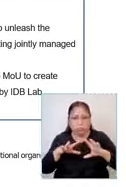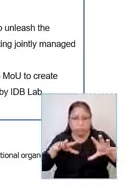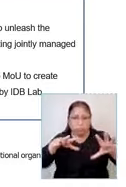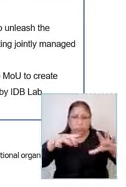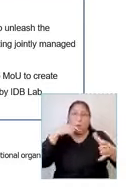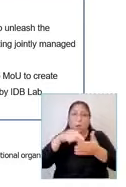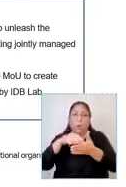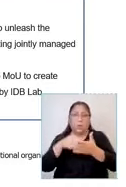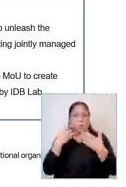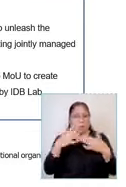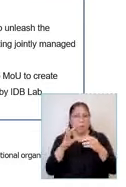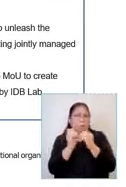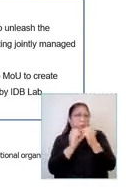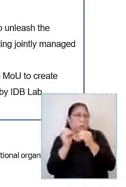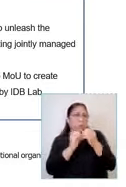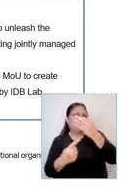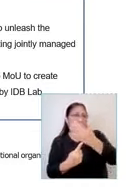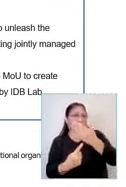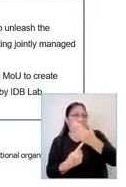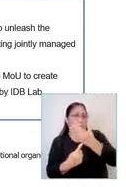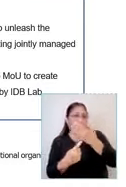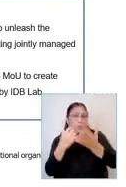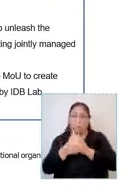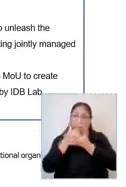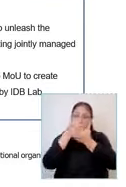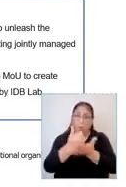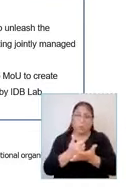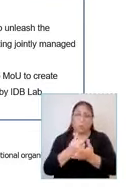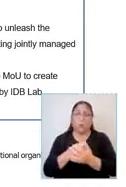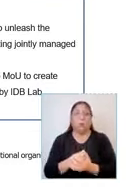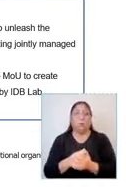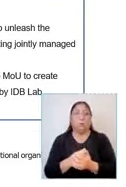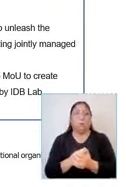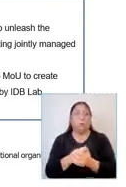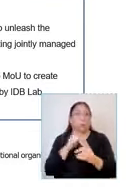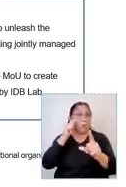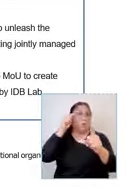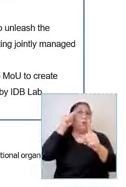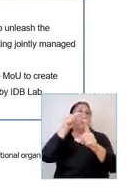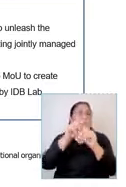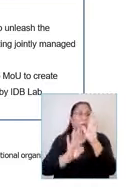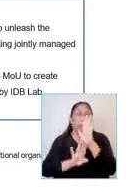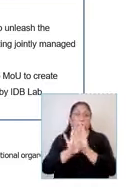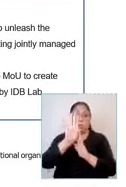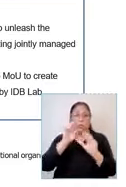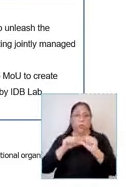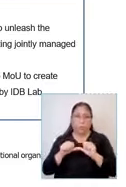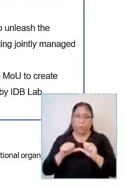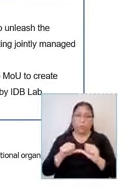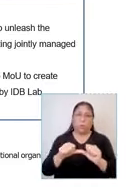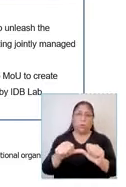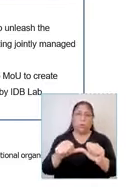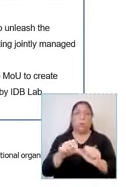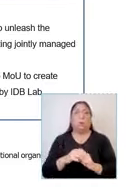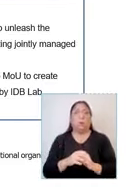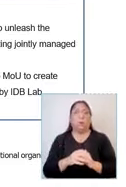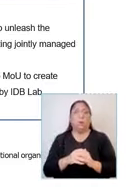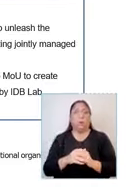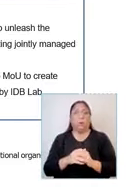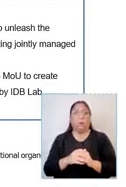soluciones tecnológicas para contribuir a los objetivos de desarrollo sostenible en